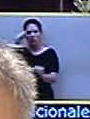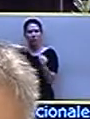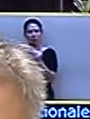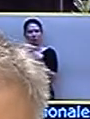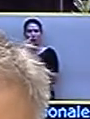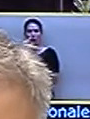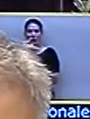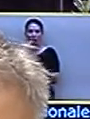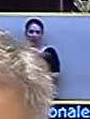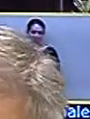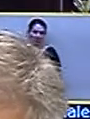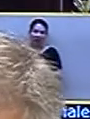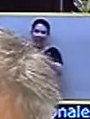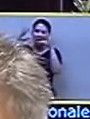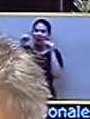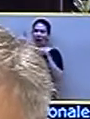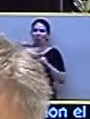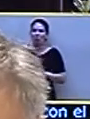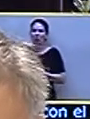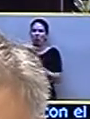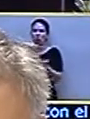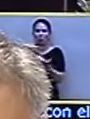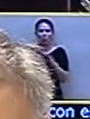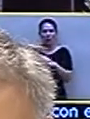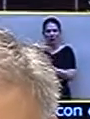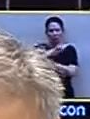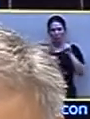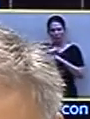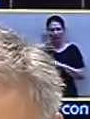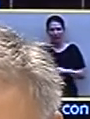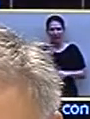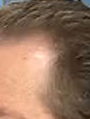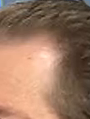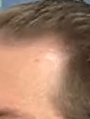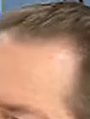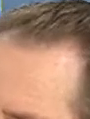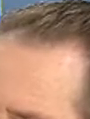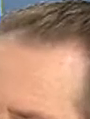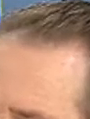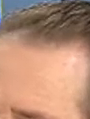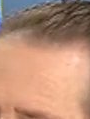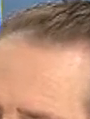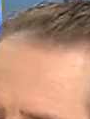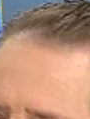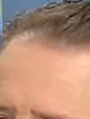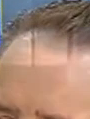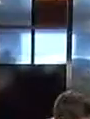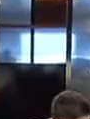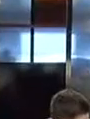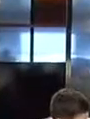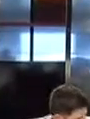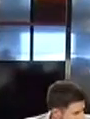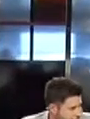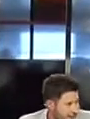enseguida de marea perdón de diputado de marea en el parlamento gallego y apretamos bien roberto blanco valdés profesor derecho constitucional al